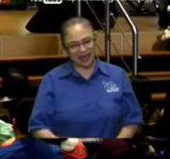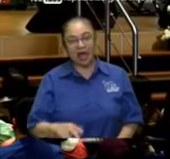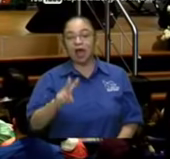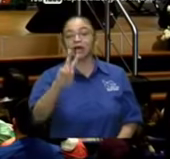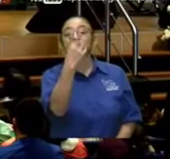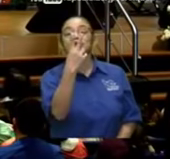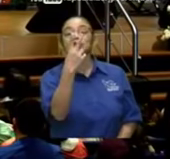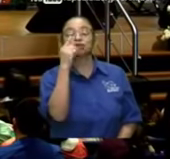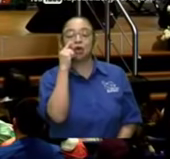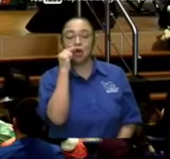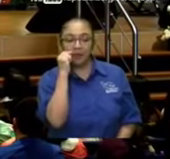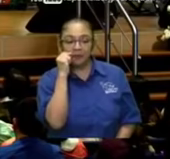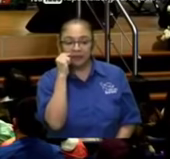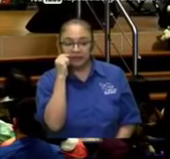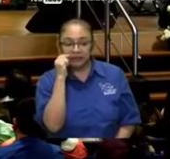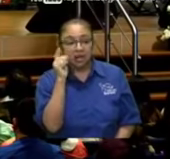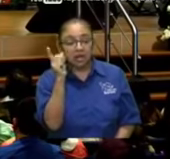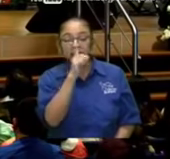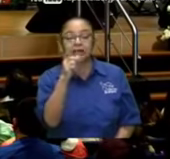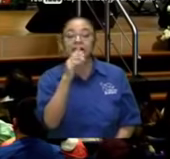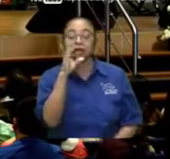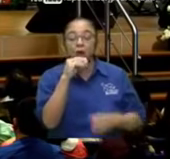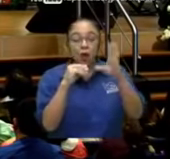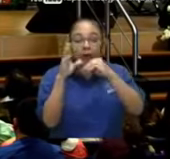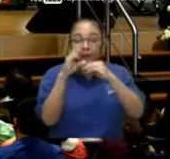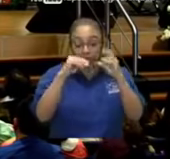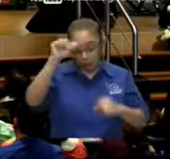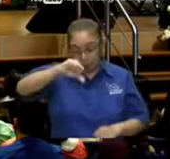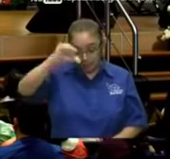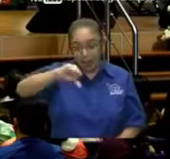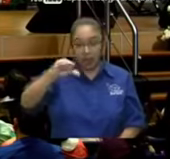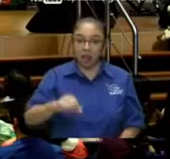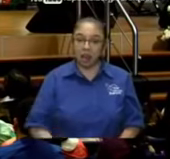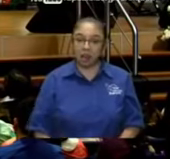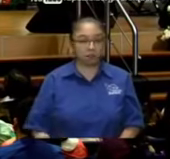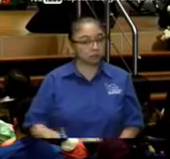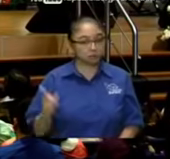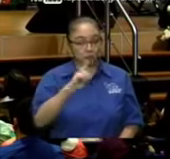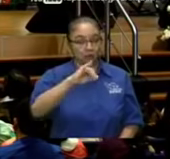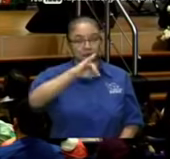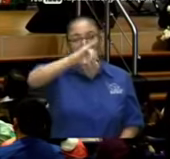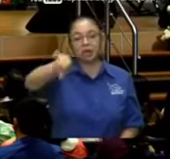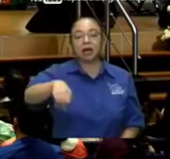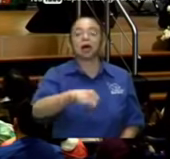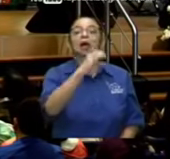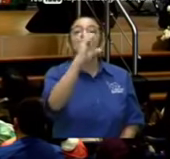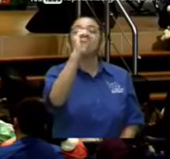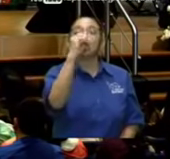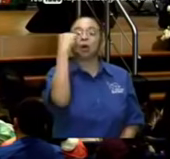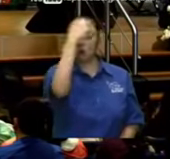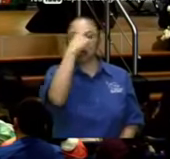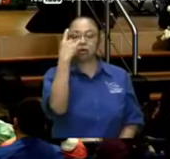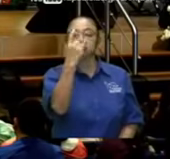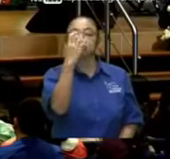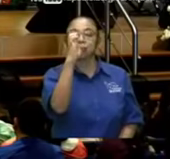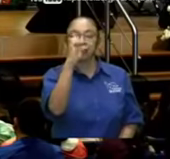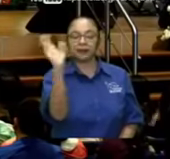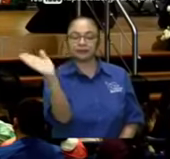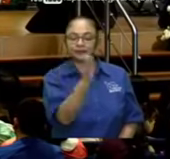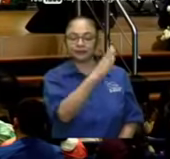hombres que ellos no dieron mal informe, Josué y Caleb. Y a Josué todavía le dice el Señor, tú